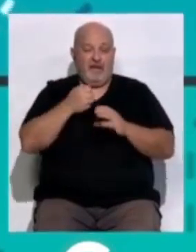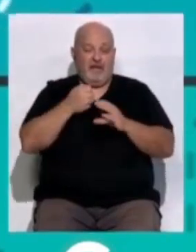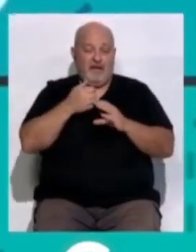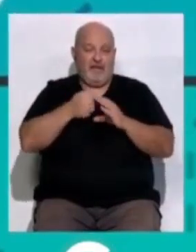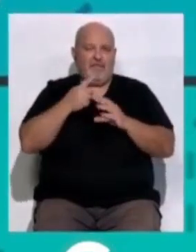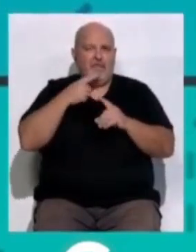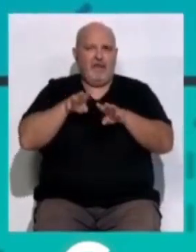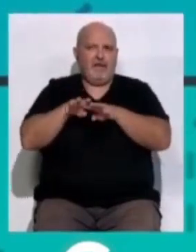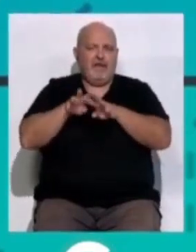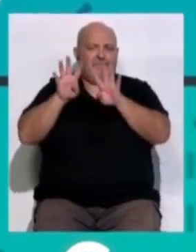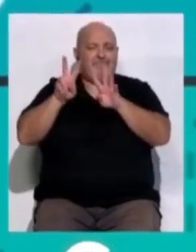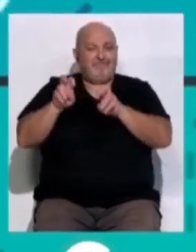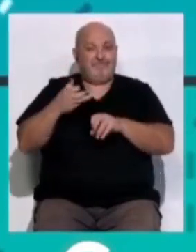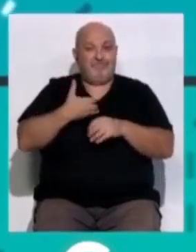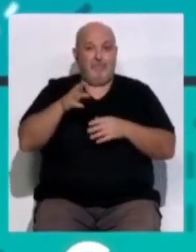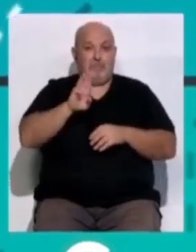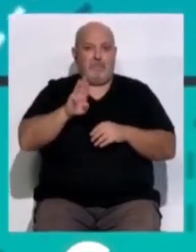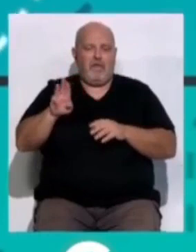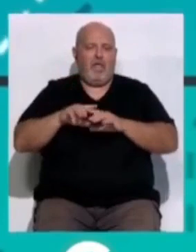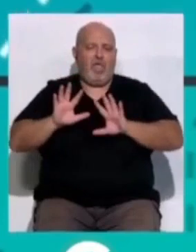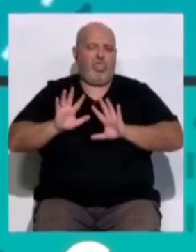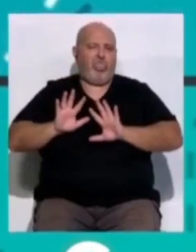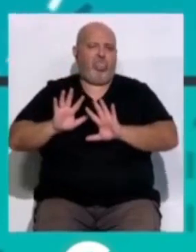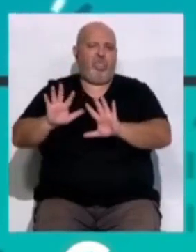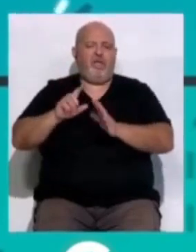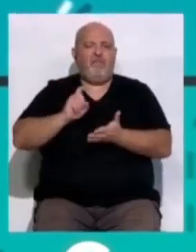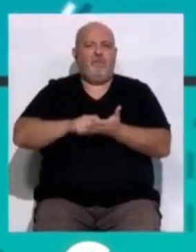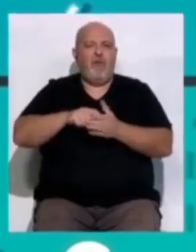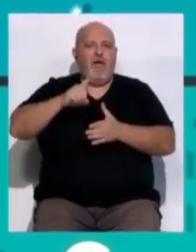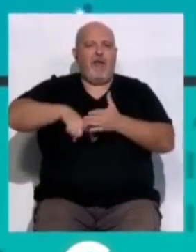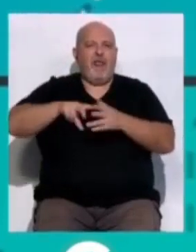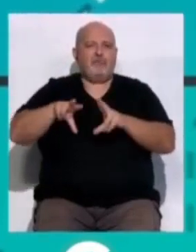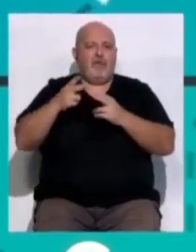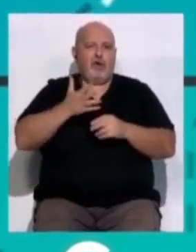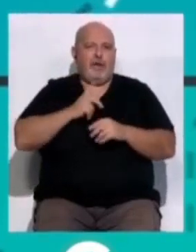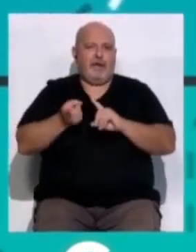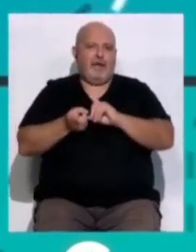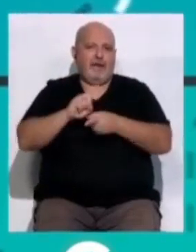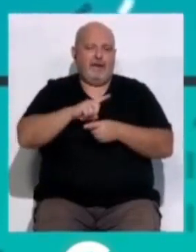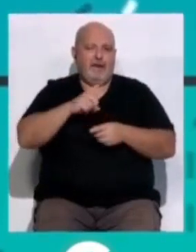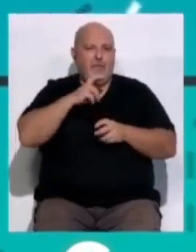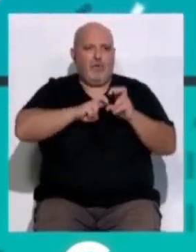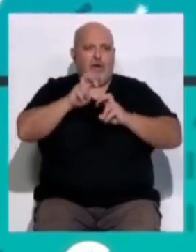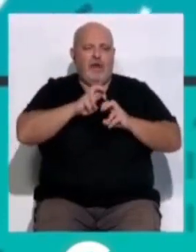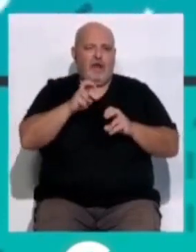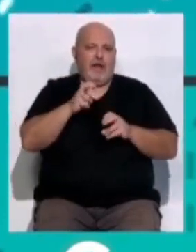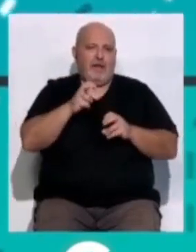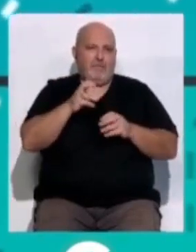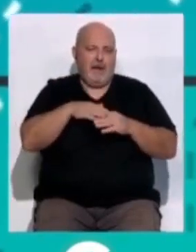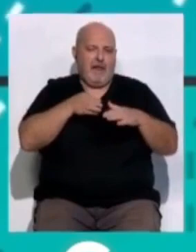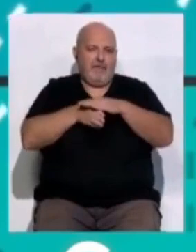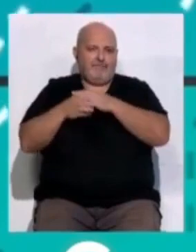ha criticado que el ejecutivo del PP abandone la fórmula de alquiler social para el acceso a la vivienda de los